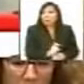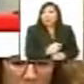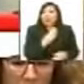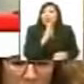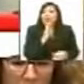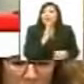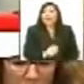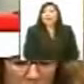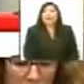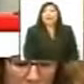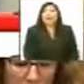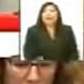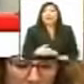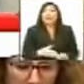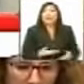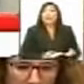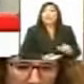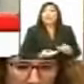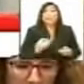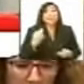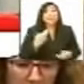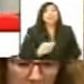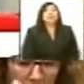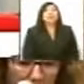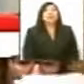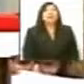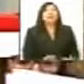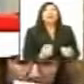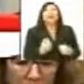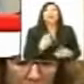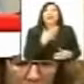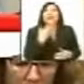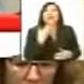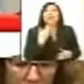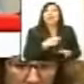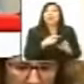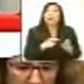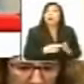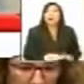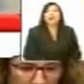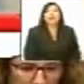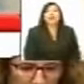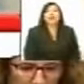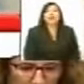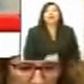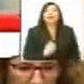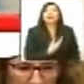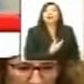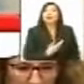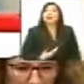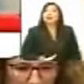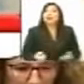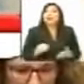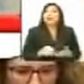de hablar de cara al país de financiamiento de la política, tuvimos la capacidad de mejorar nuestros estándares y nuestra gobernanza